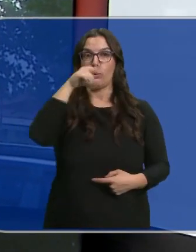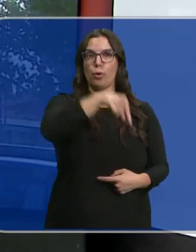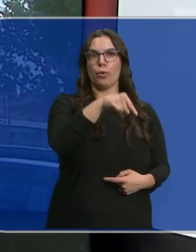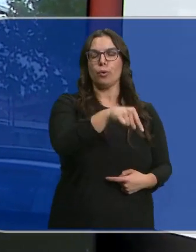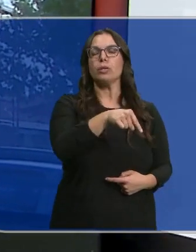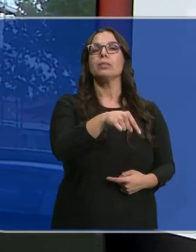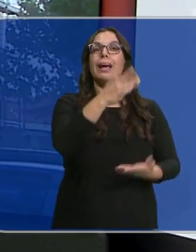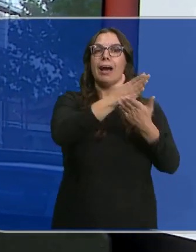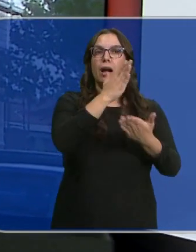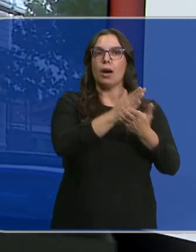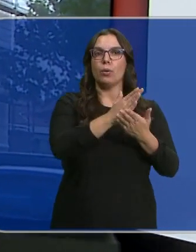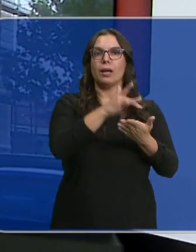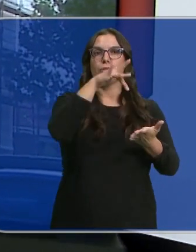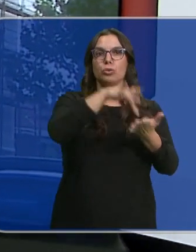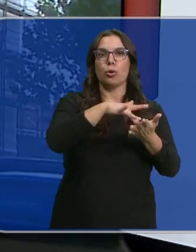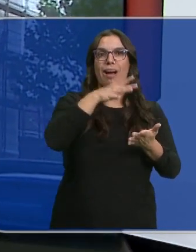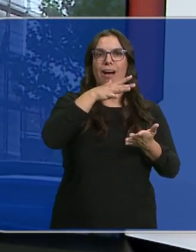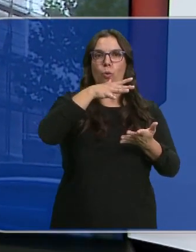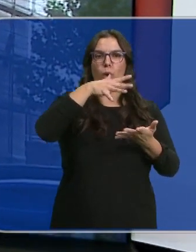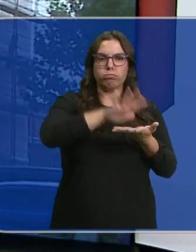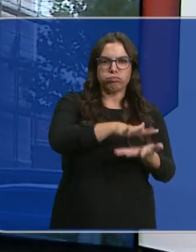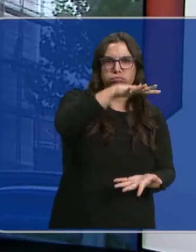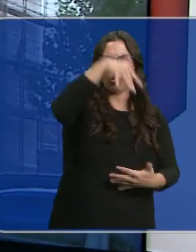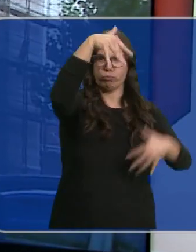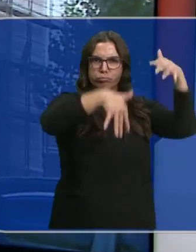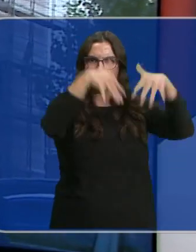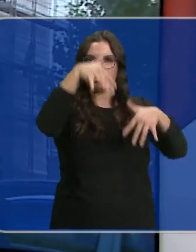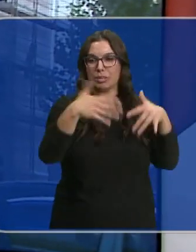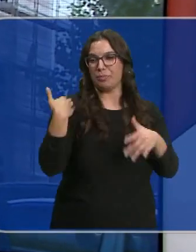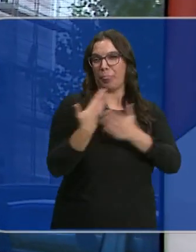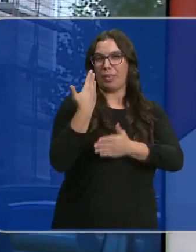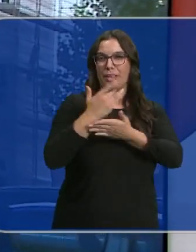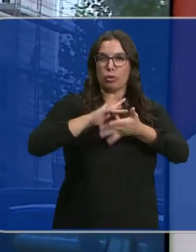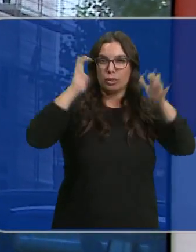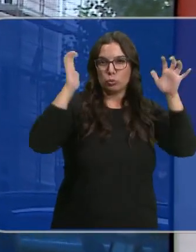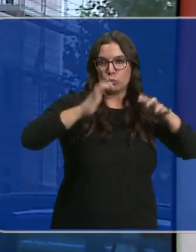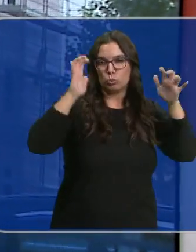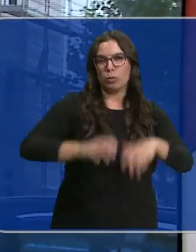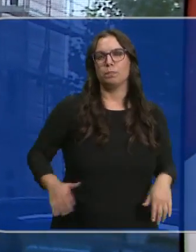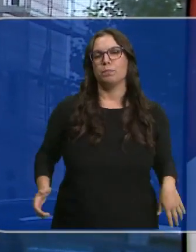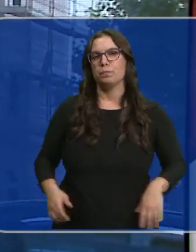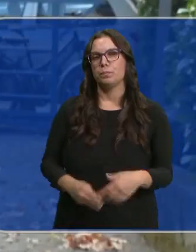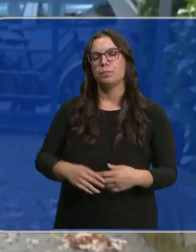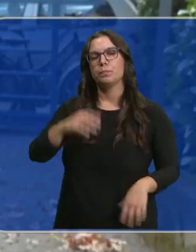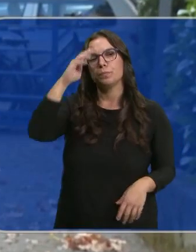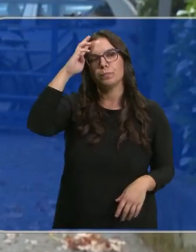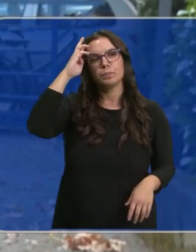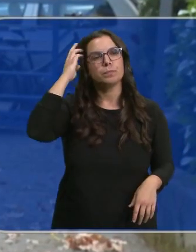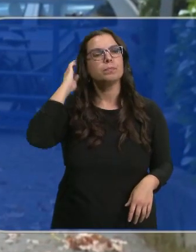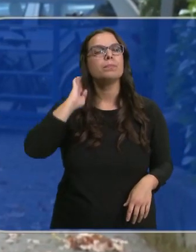causa, Martina Carrión, han sido las filtraciones e inundaciones provocadas por la lluvia de los últimos días.